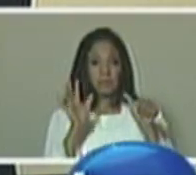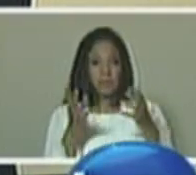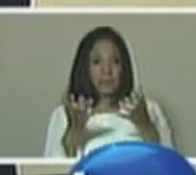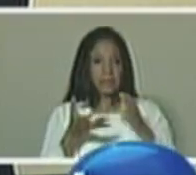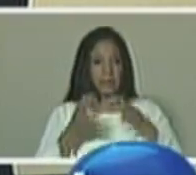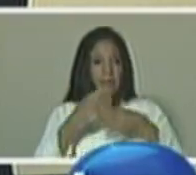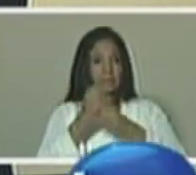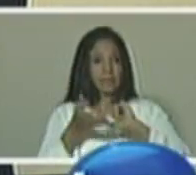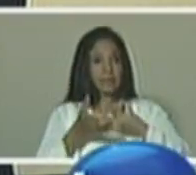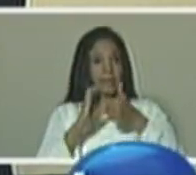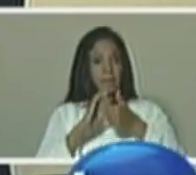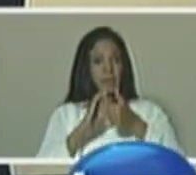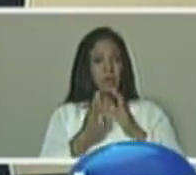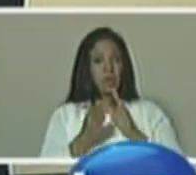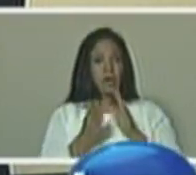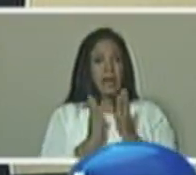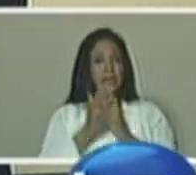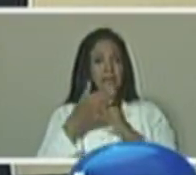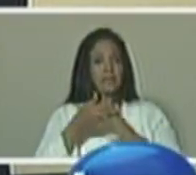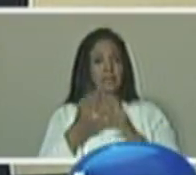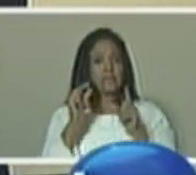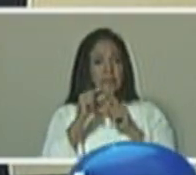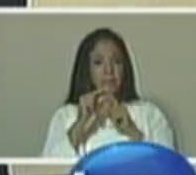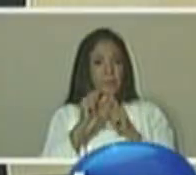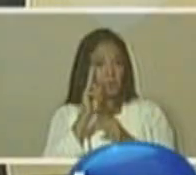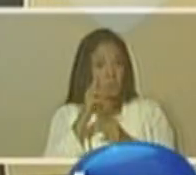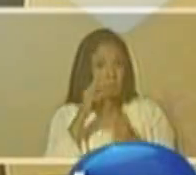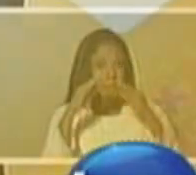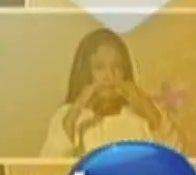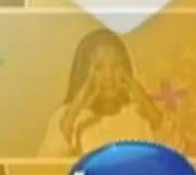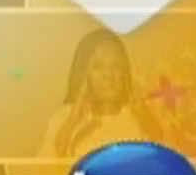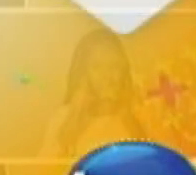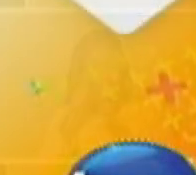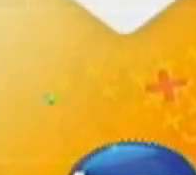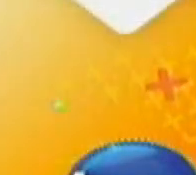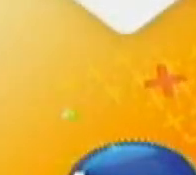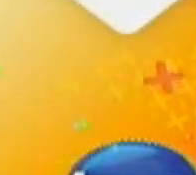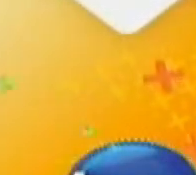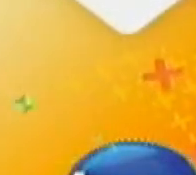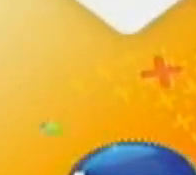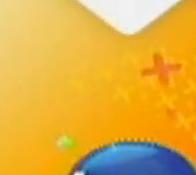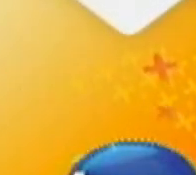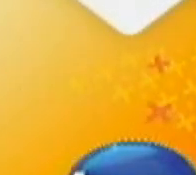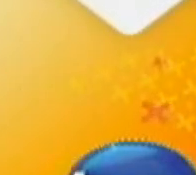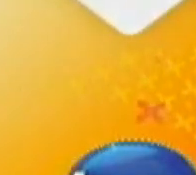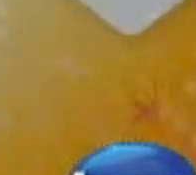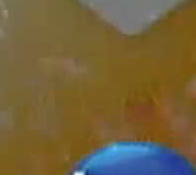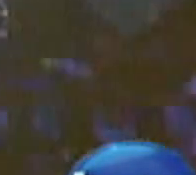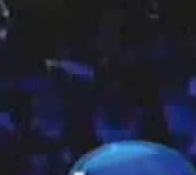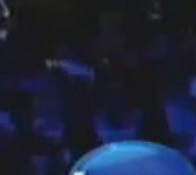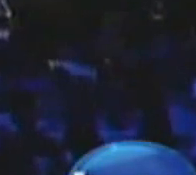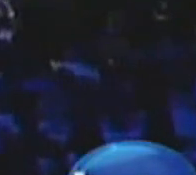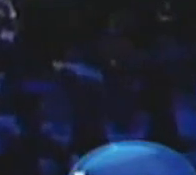De seguro usted en casa ha sido testigo de este gran talento de cada uno de ellos.